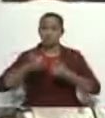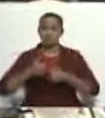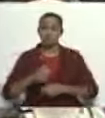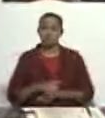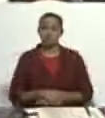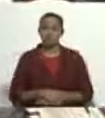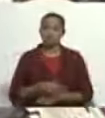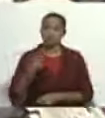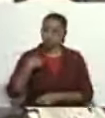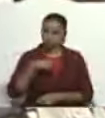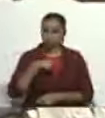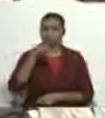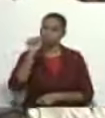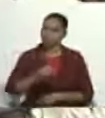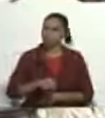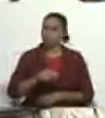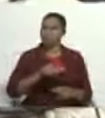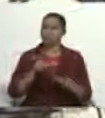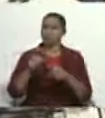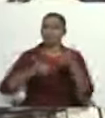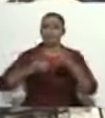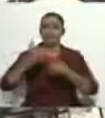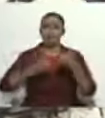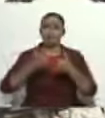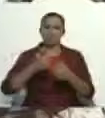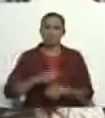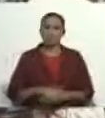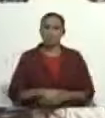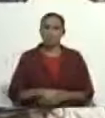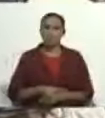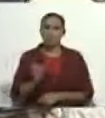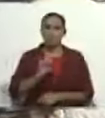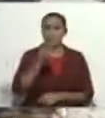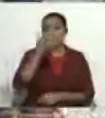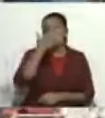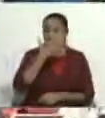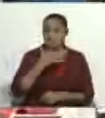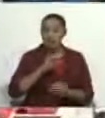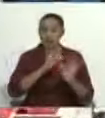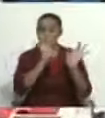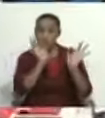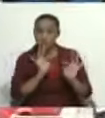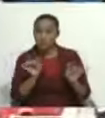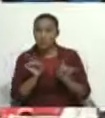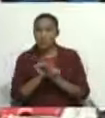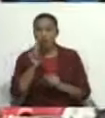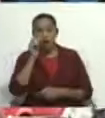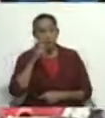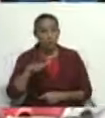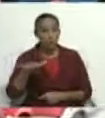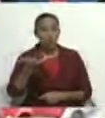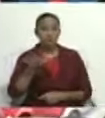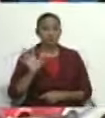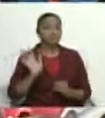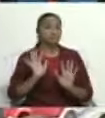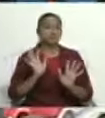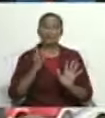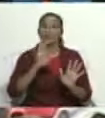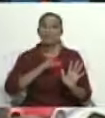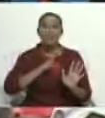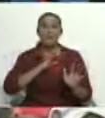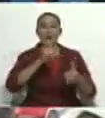Nosotros tenemos candidato. Que no es que se parece al pueblo. Nosotros tenemos un candidato que es del